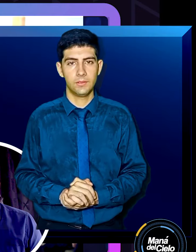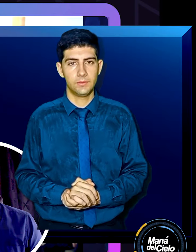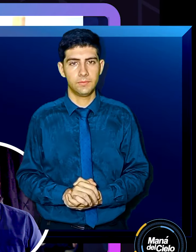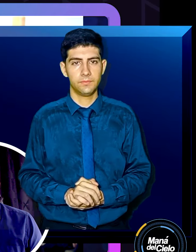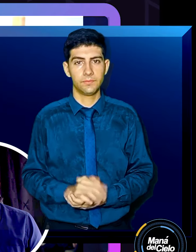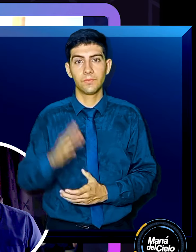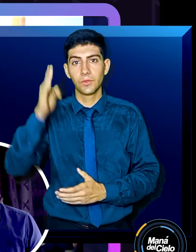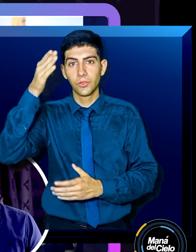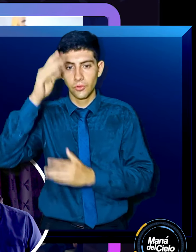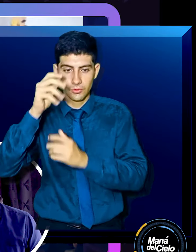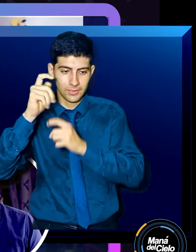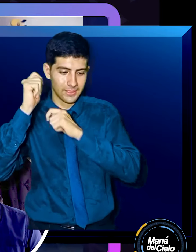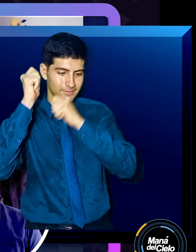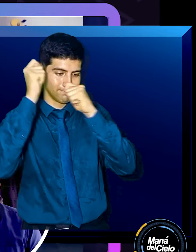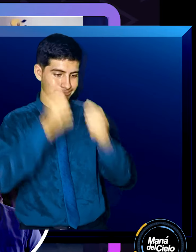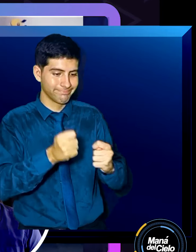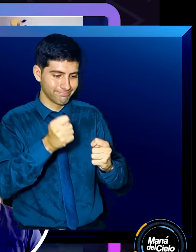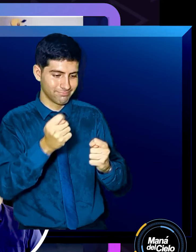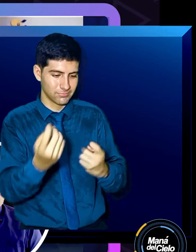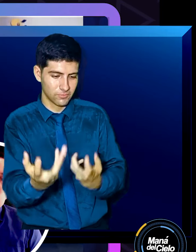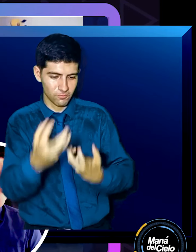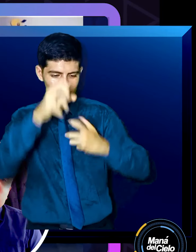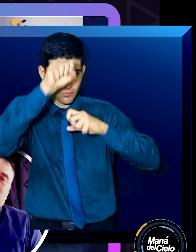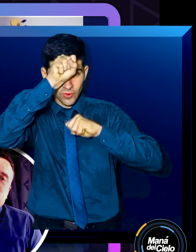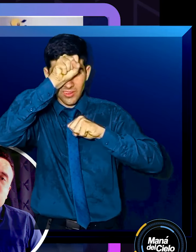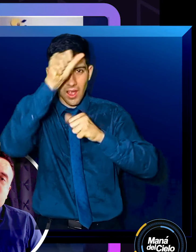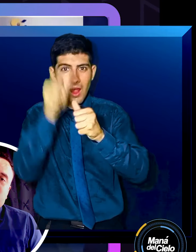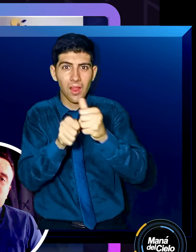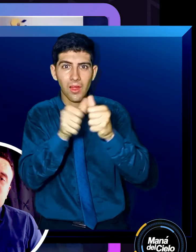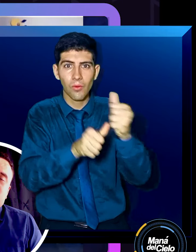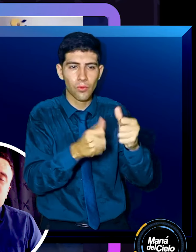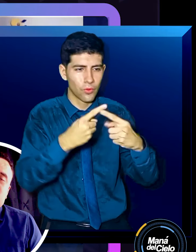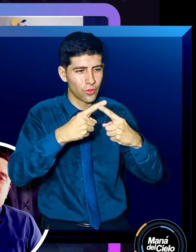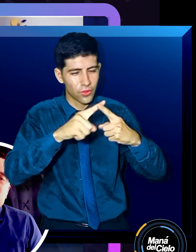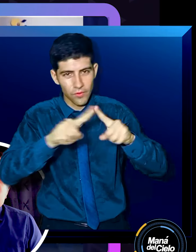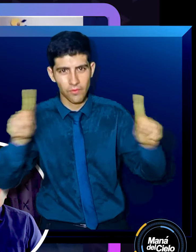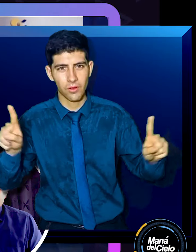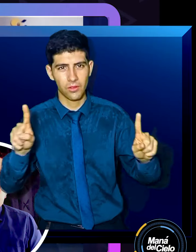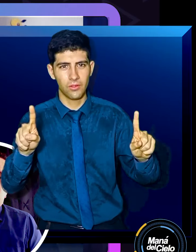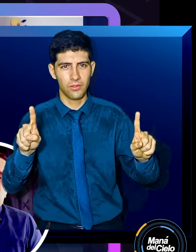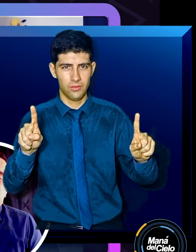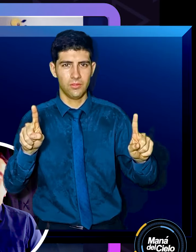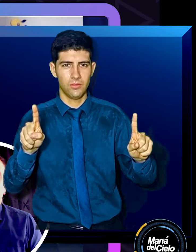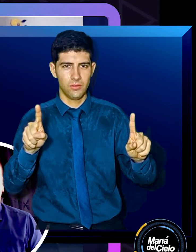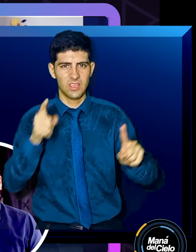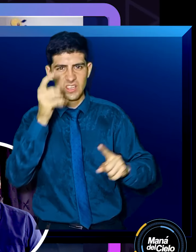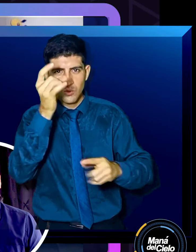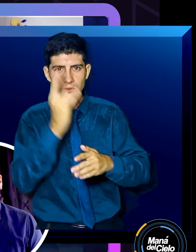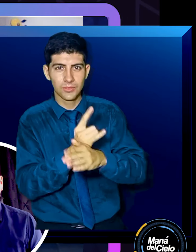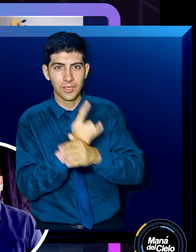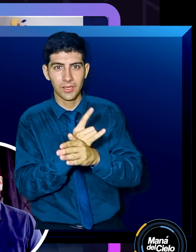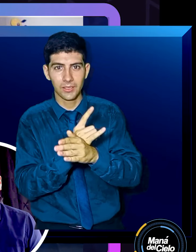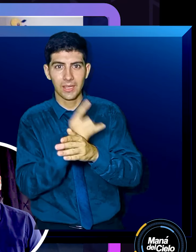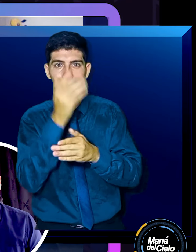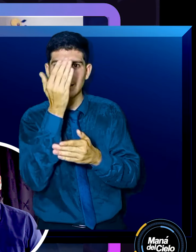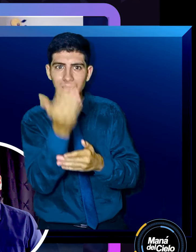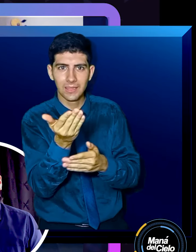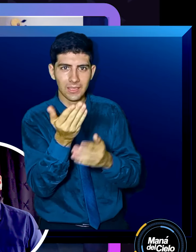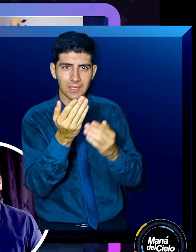Dios quiere hacer algo especial y darte una función. Mas el fruto del